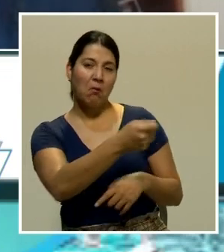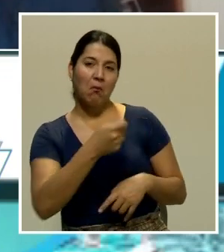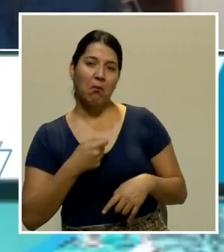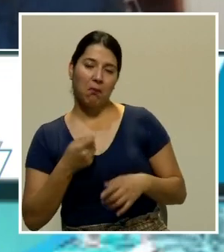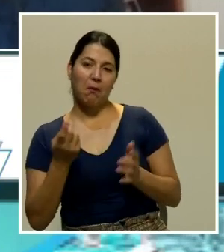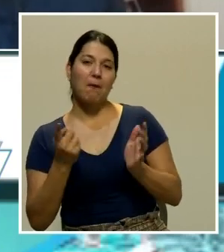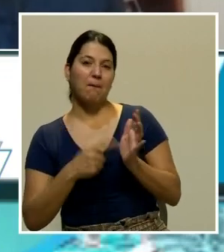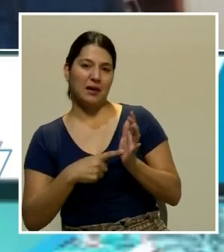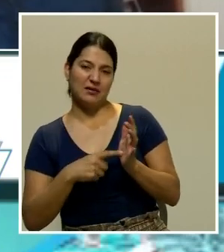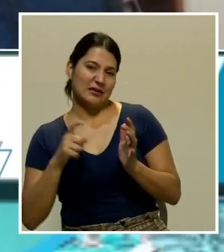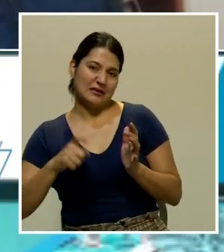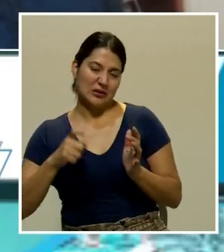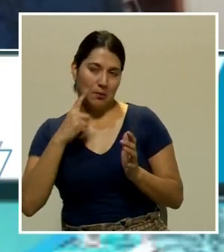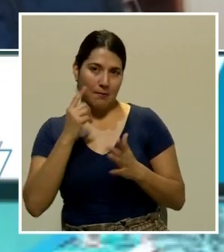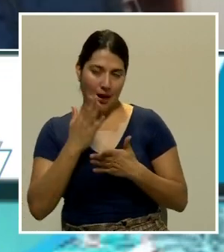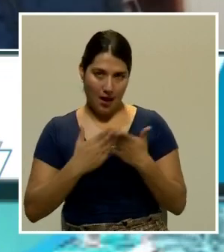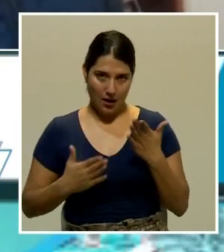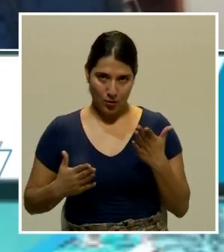ocupamos para algo.